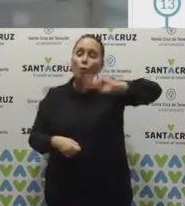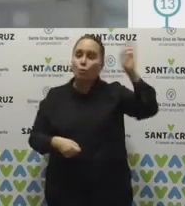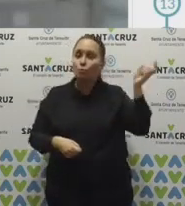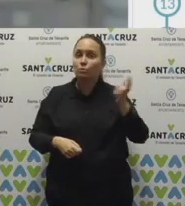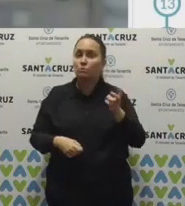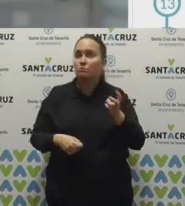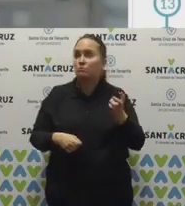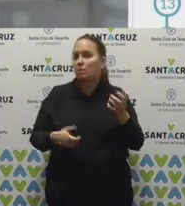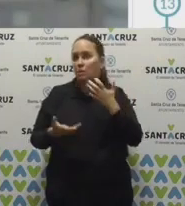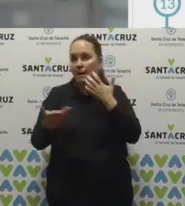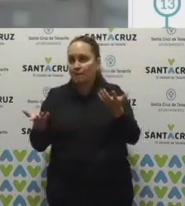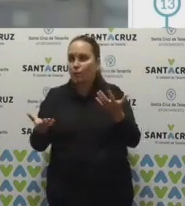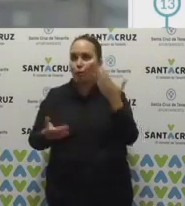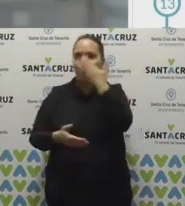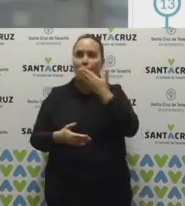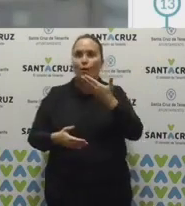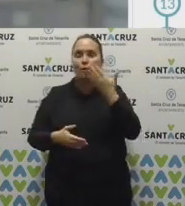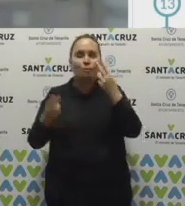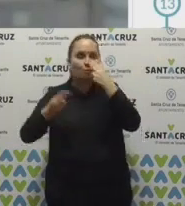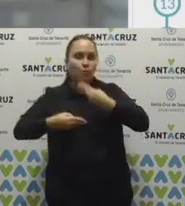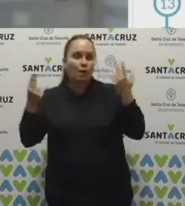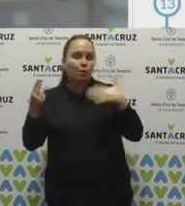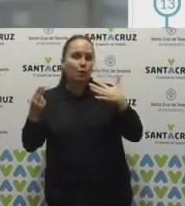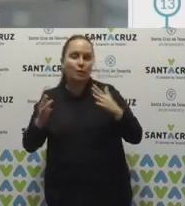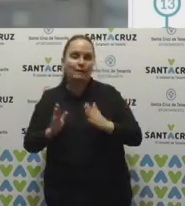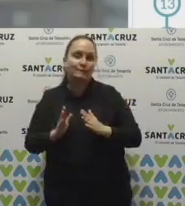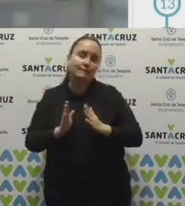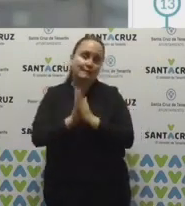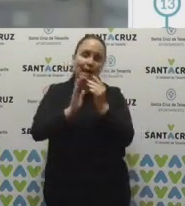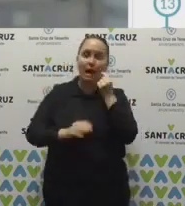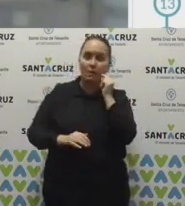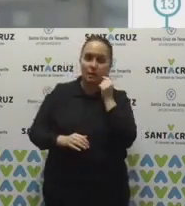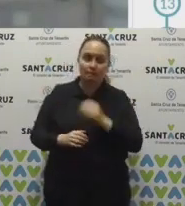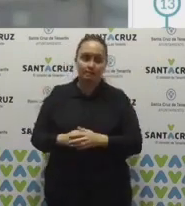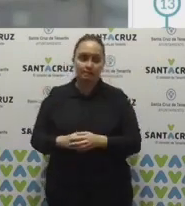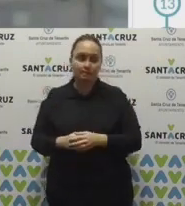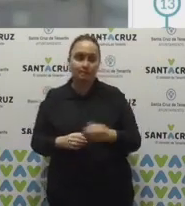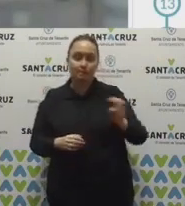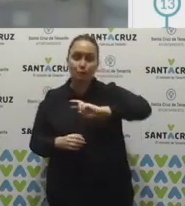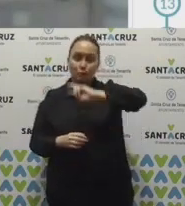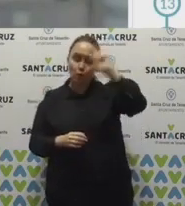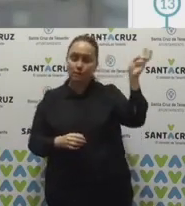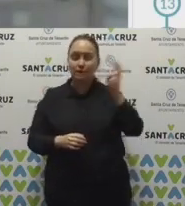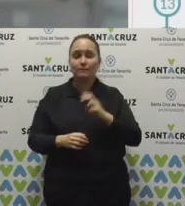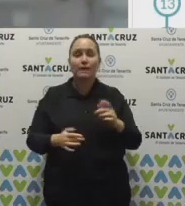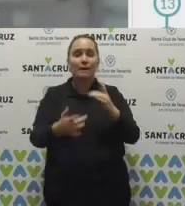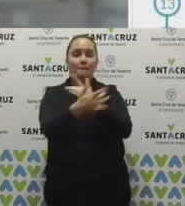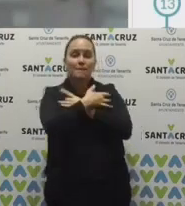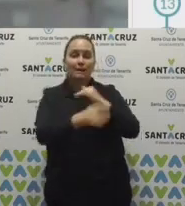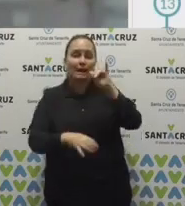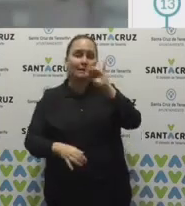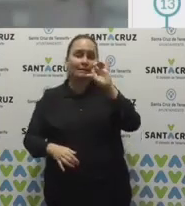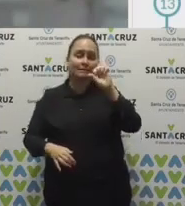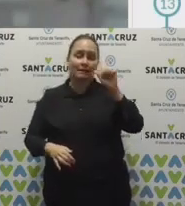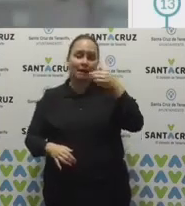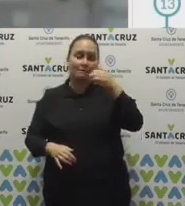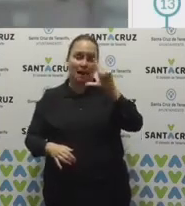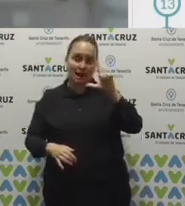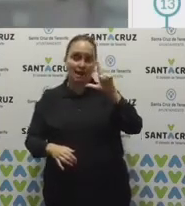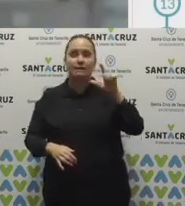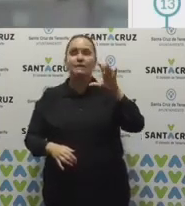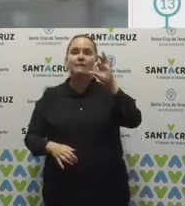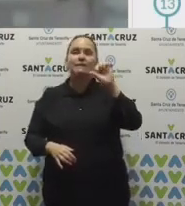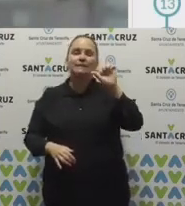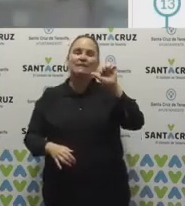como el de san andrés con el colegio maría isabel están viendo en valleseco ocurre una situación similar se